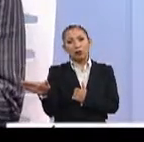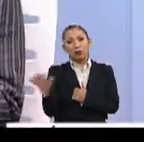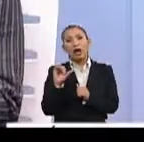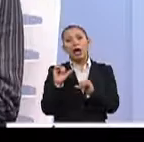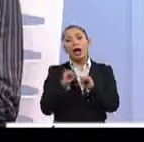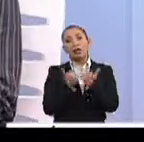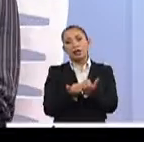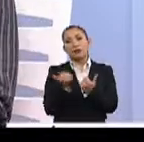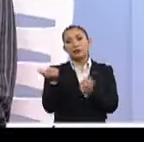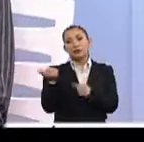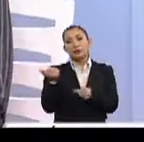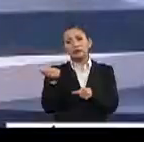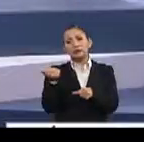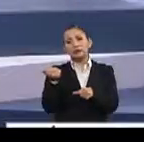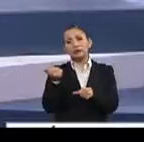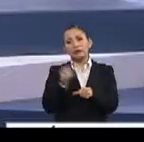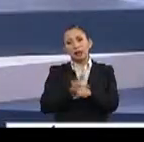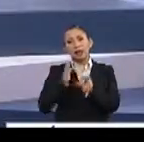Administradores